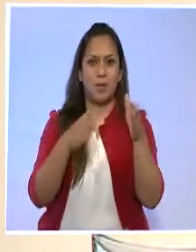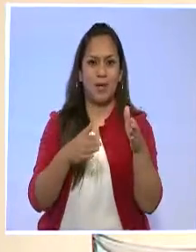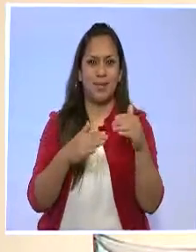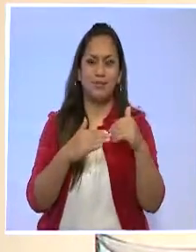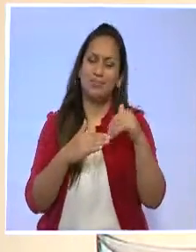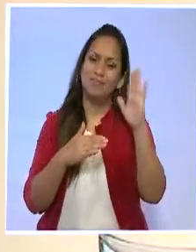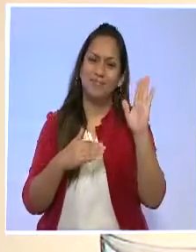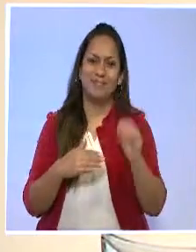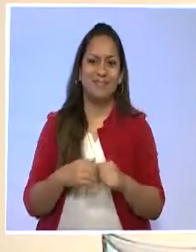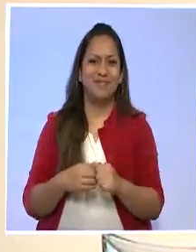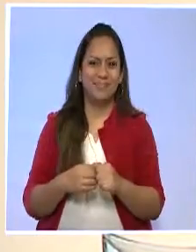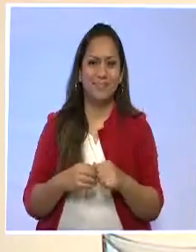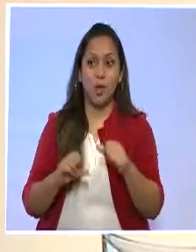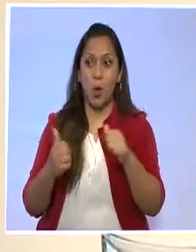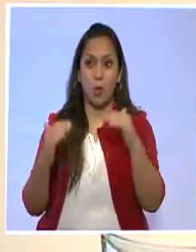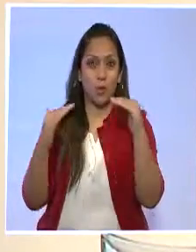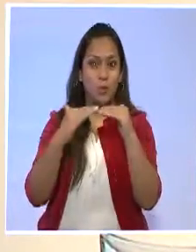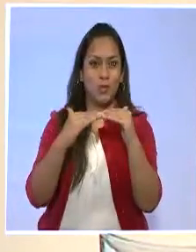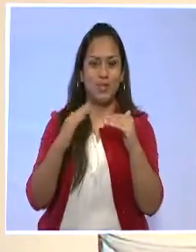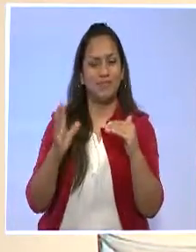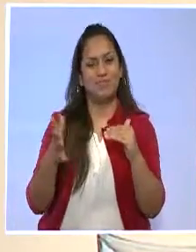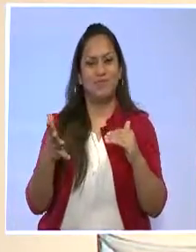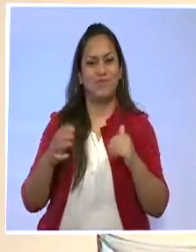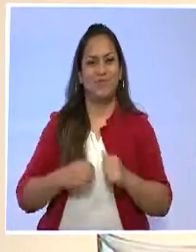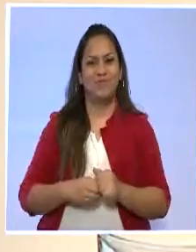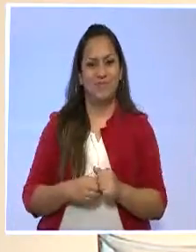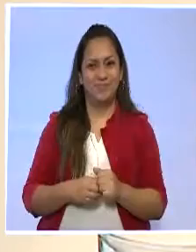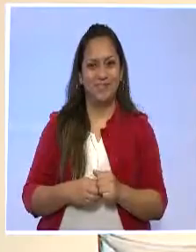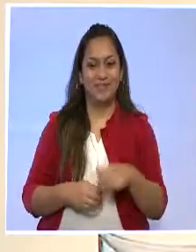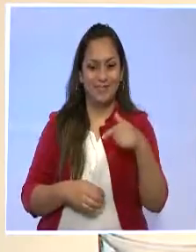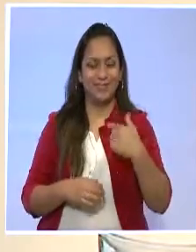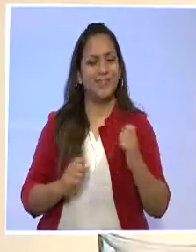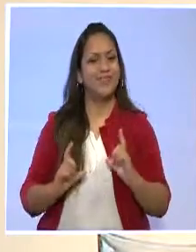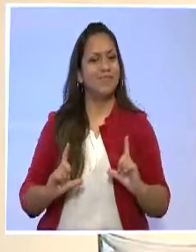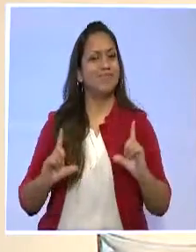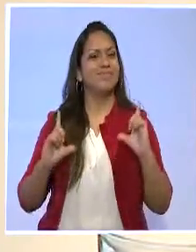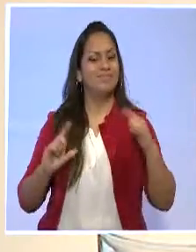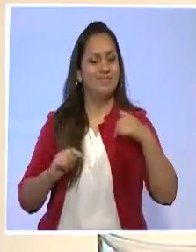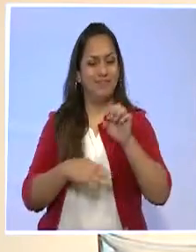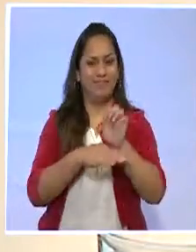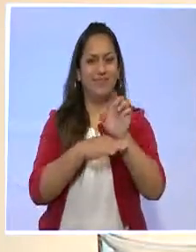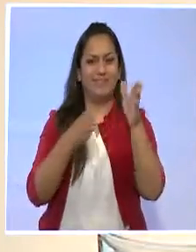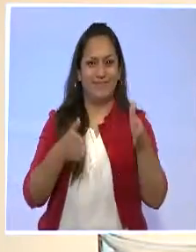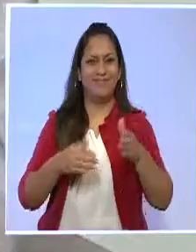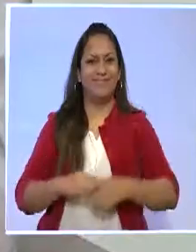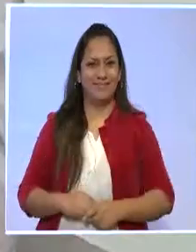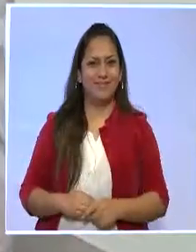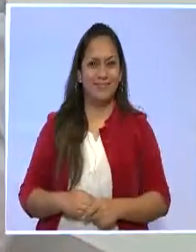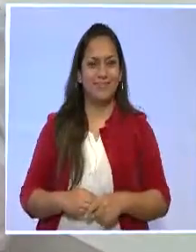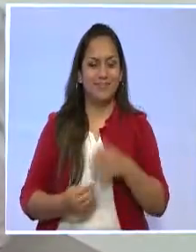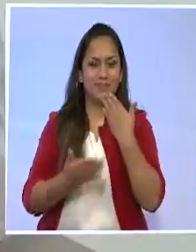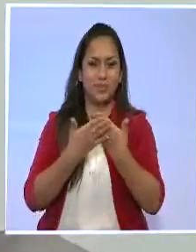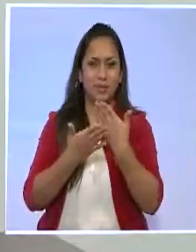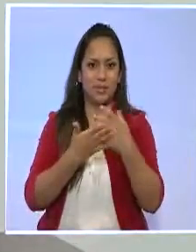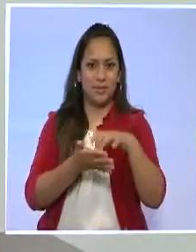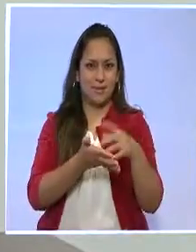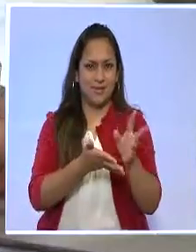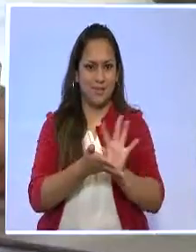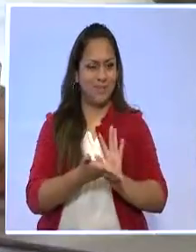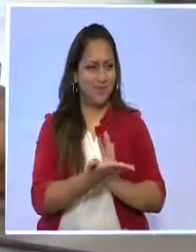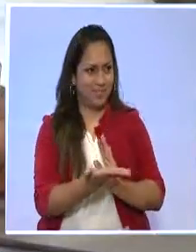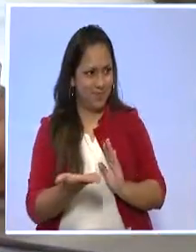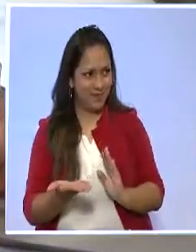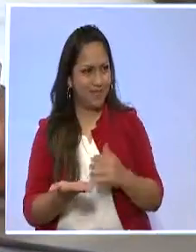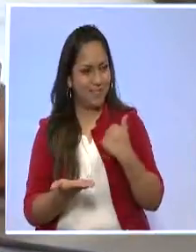mejores paisajes que deben existir al menos para los que somos orgullosamente ecuatorianos gracias al cine a gabriela nos despedimos